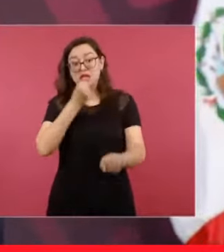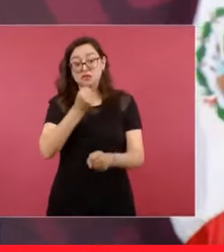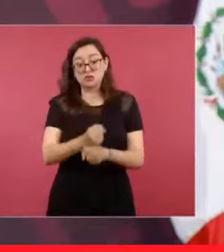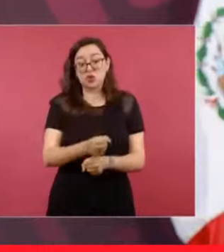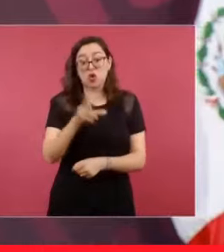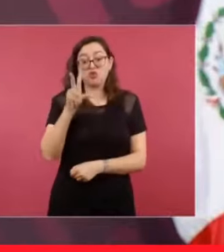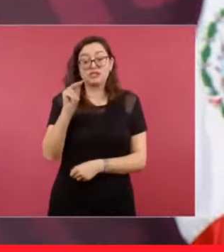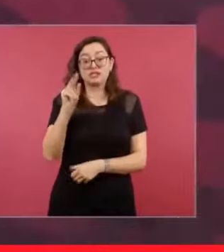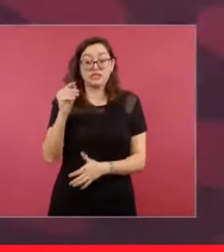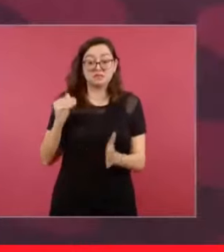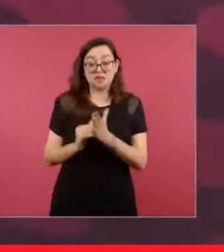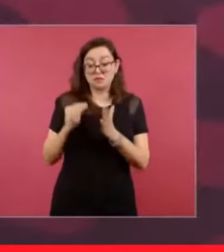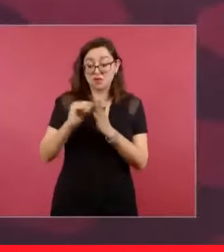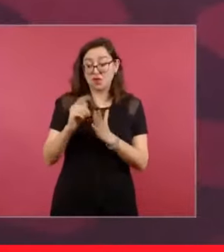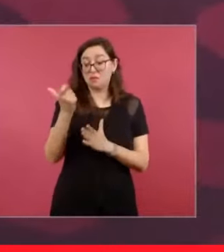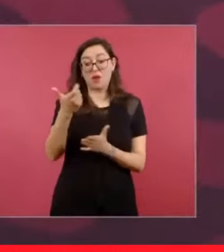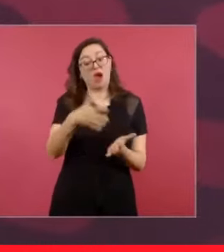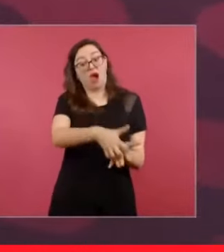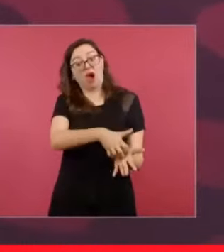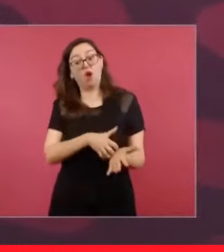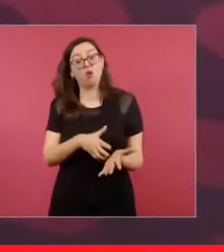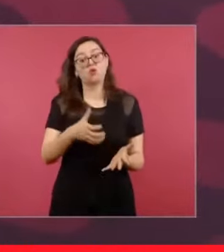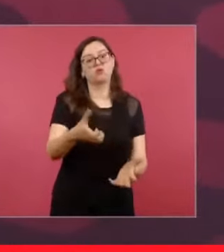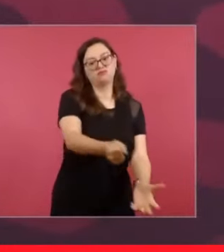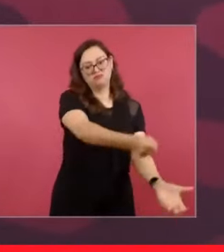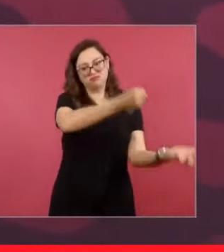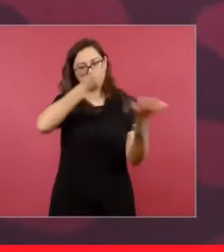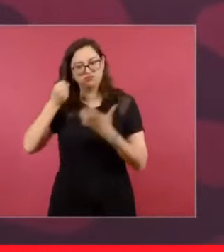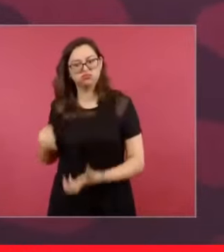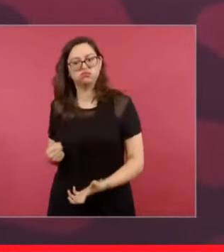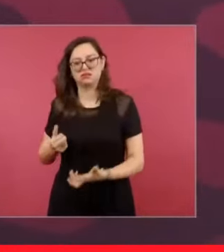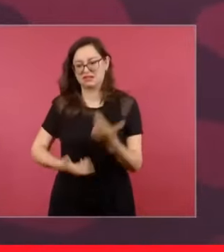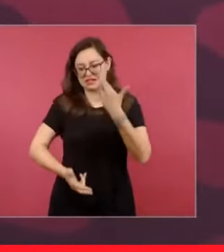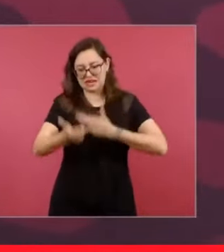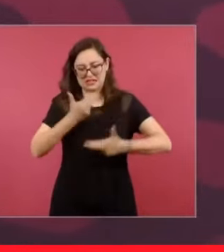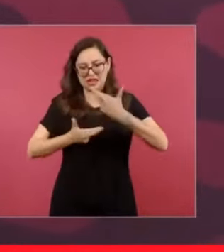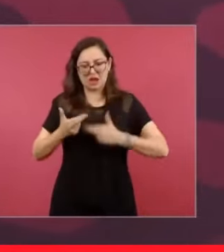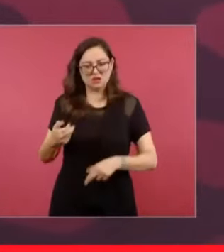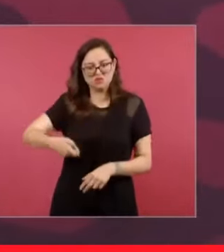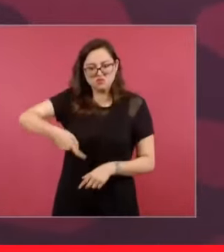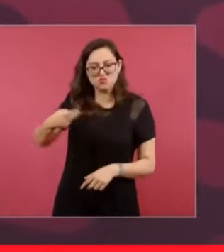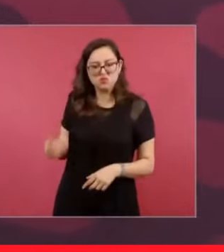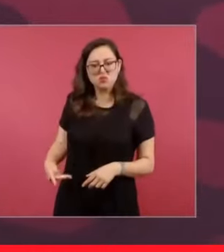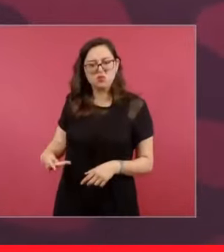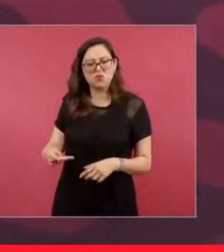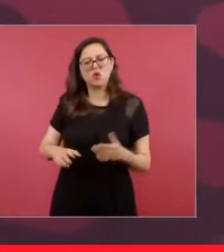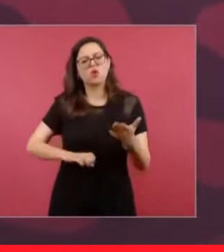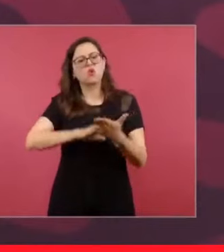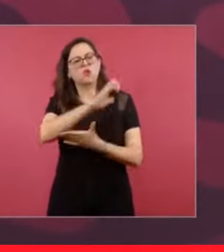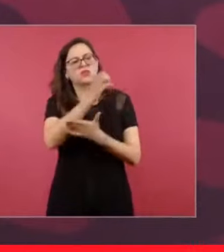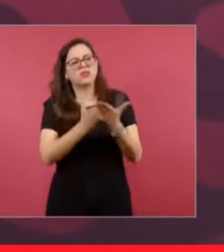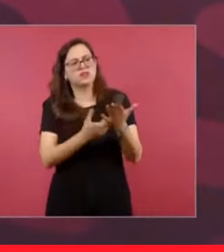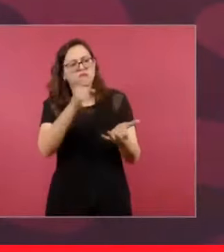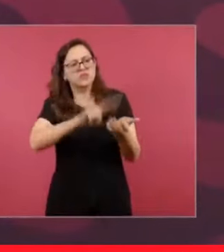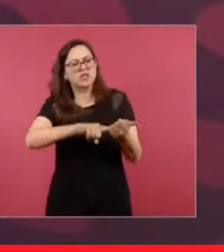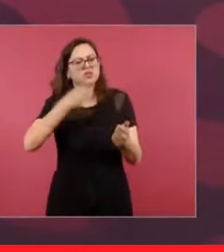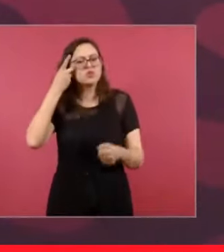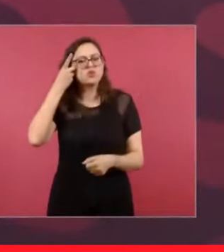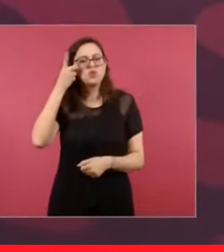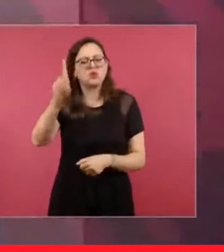Quiénes eran o quiénes son lo de los contratos los